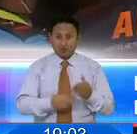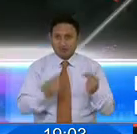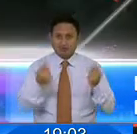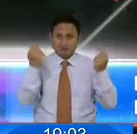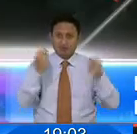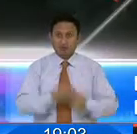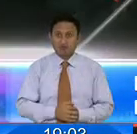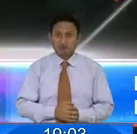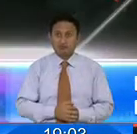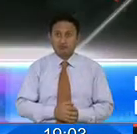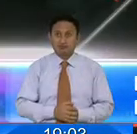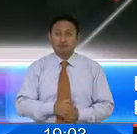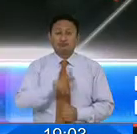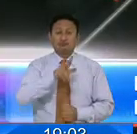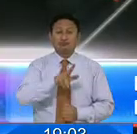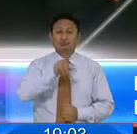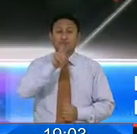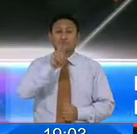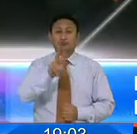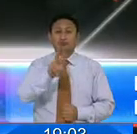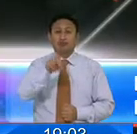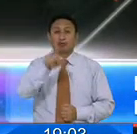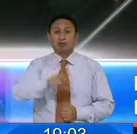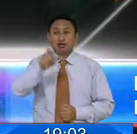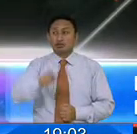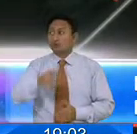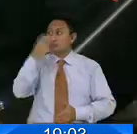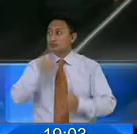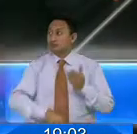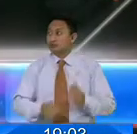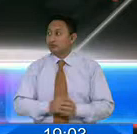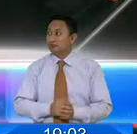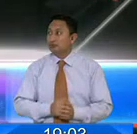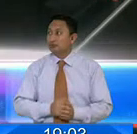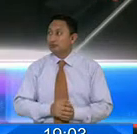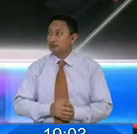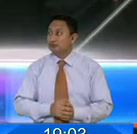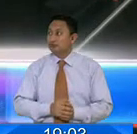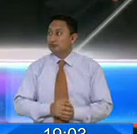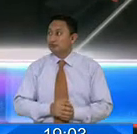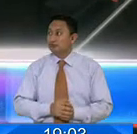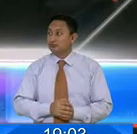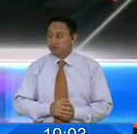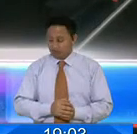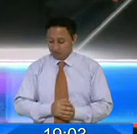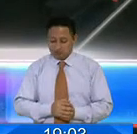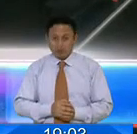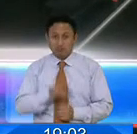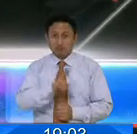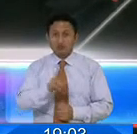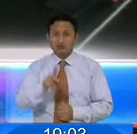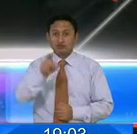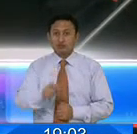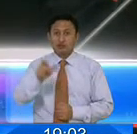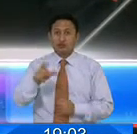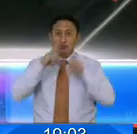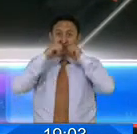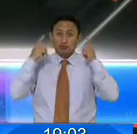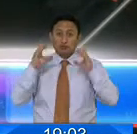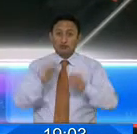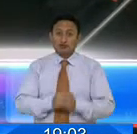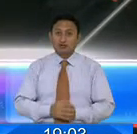esperar. Hemos tenido 32 personas sancionadas por no uso de mascarilla, 22 personas por